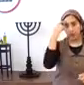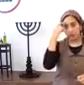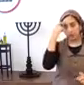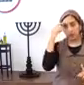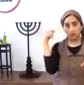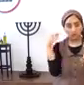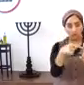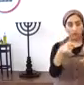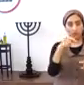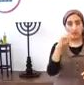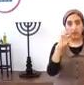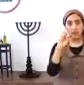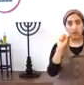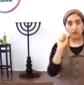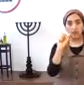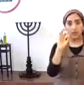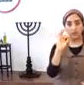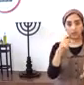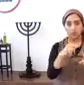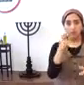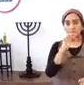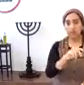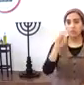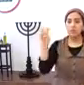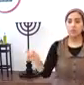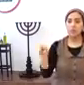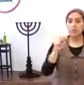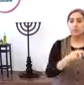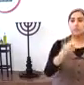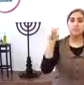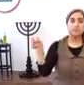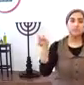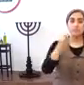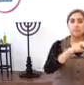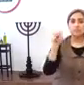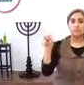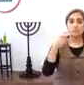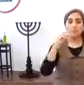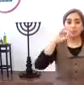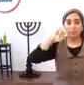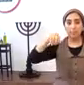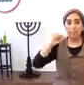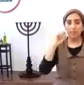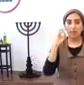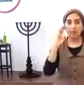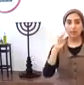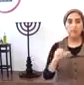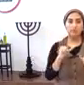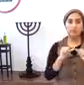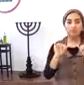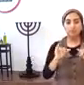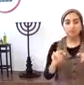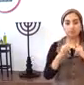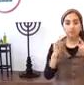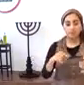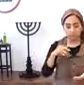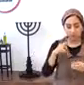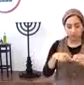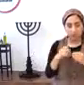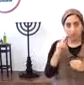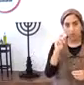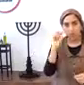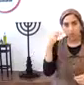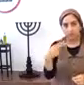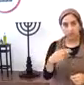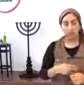Isaac pensó que Esab era el elegido porque él iba de acá para allá y Jacob era tranquilo siempre estudiando